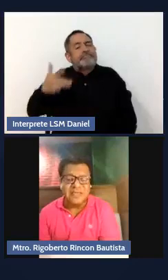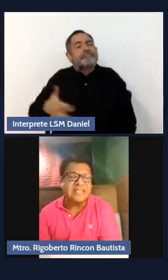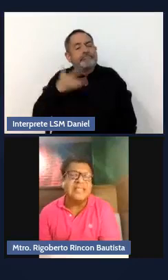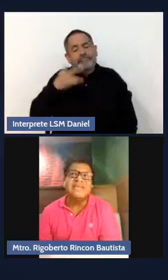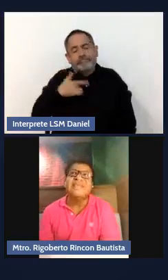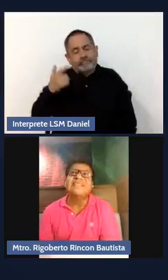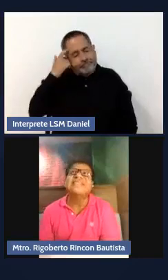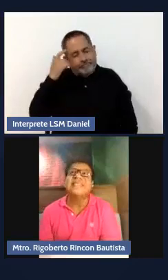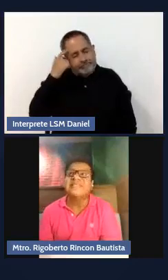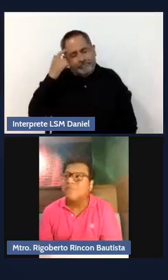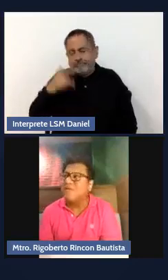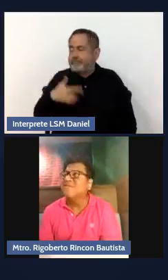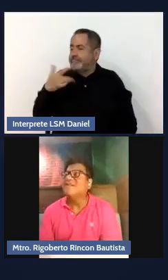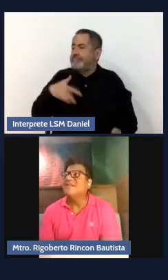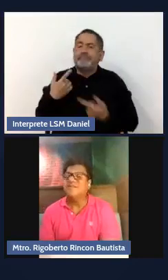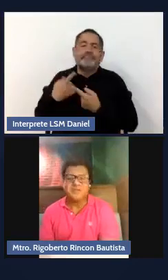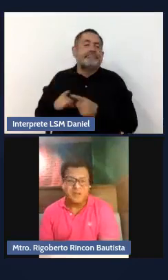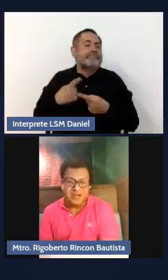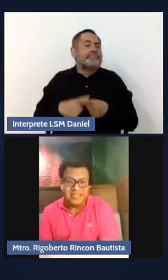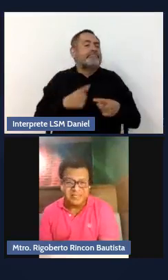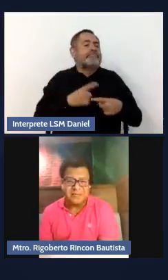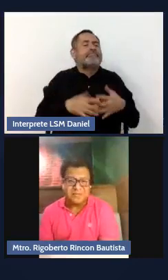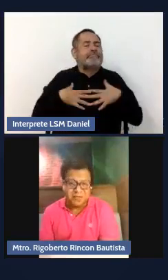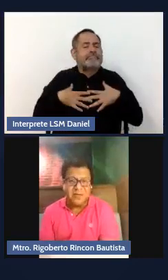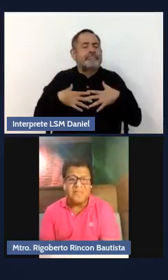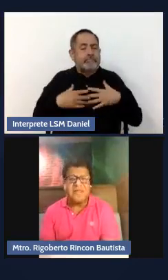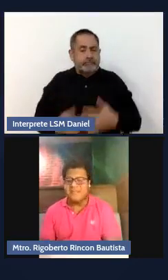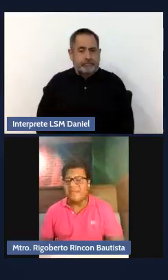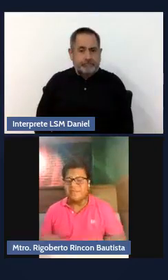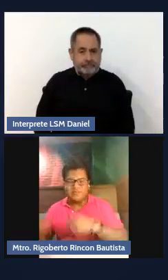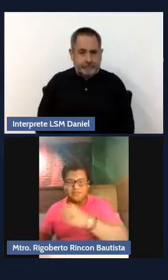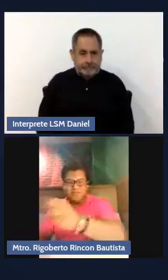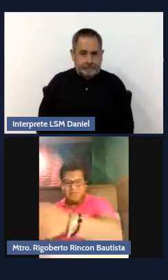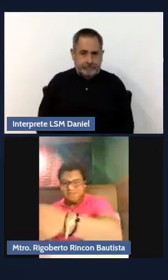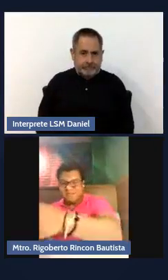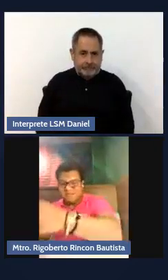diversas respuestas en nuestro organismo, ¿no? Seguimos,